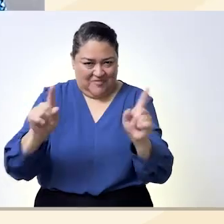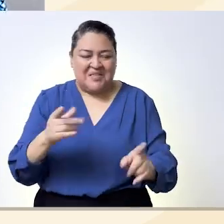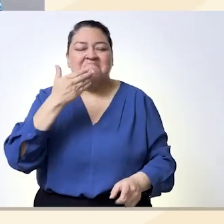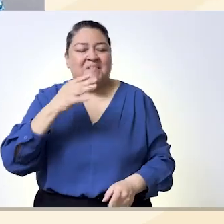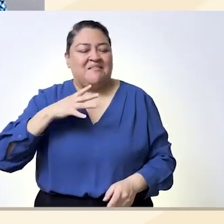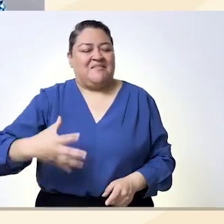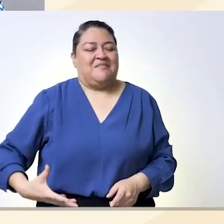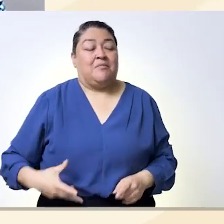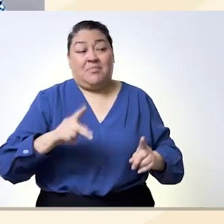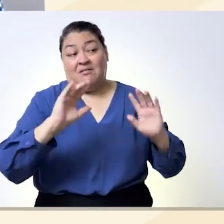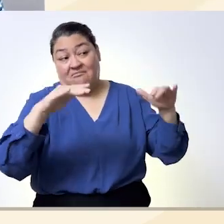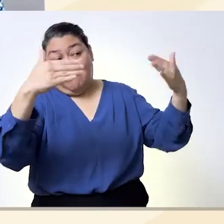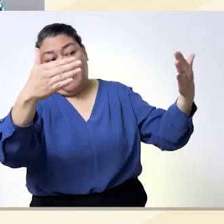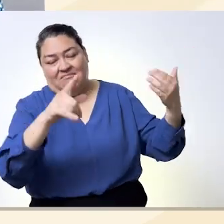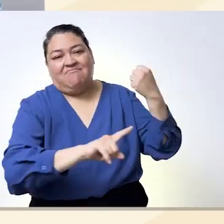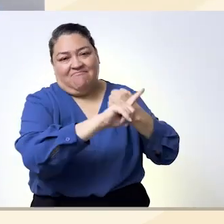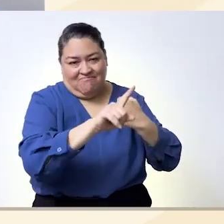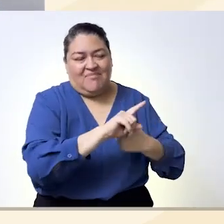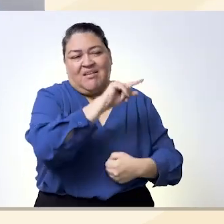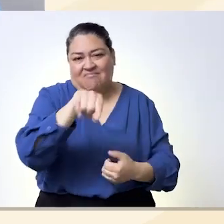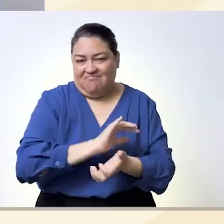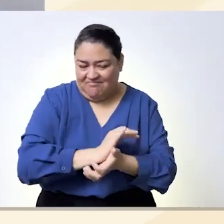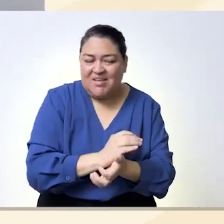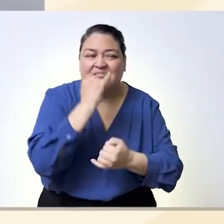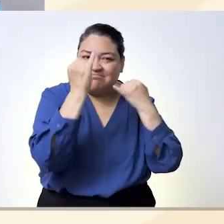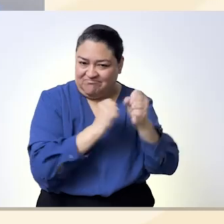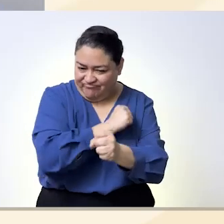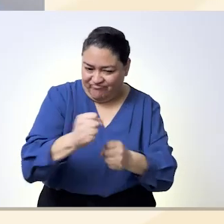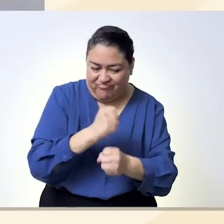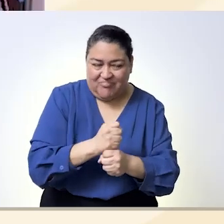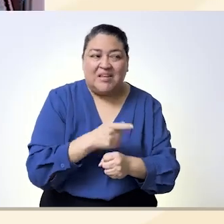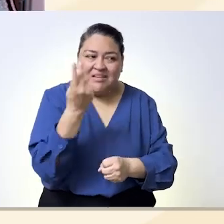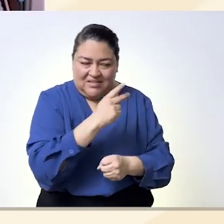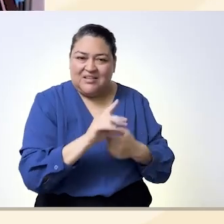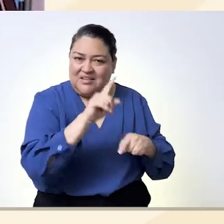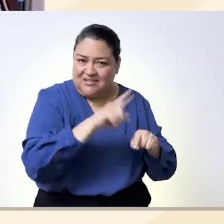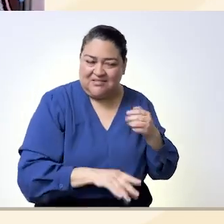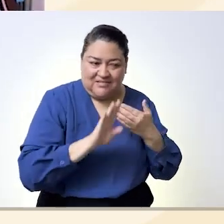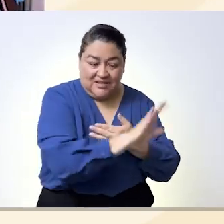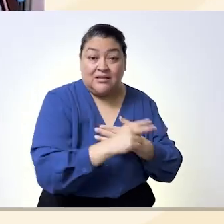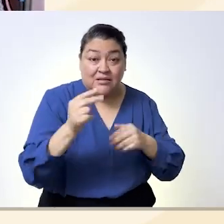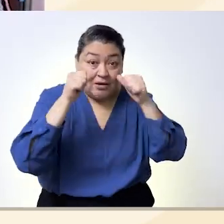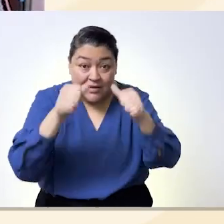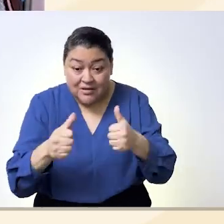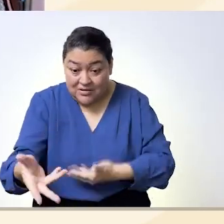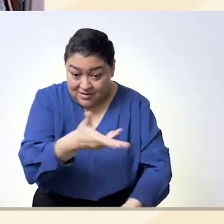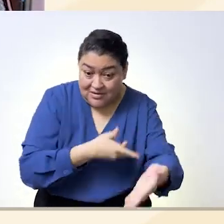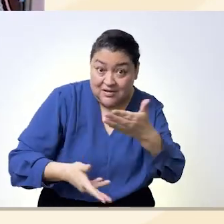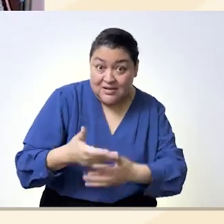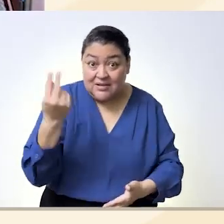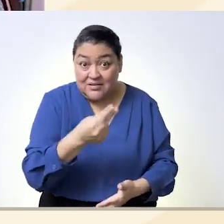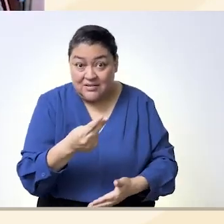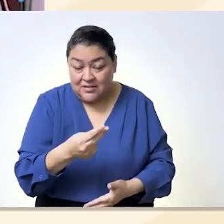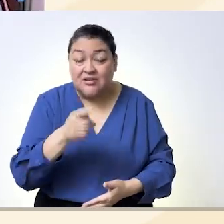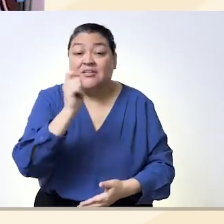de discriminaciones y violencias que hay que enfrentar. Esta empatía, esta escucha y estas narrativas van a confrontar todo ese odio